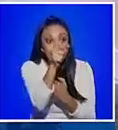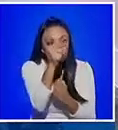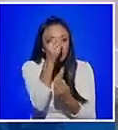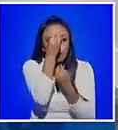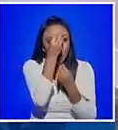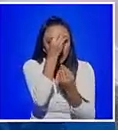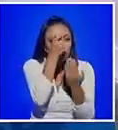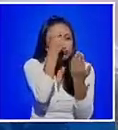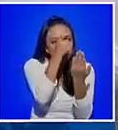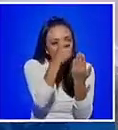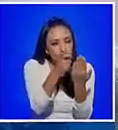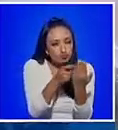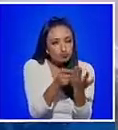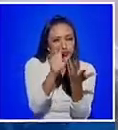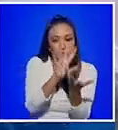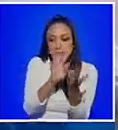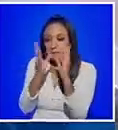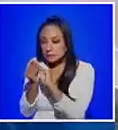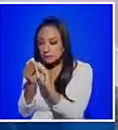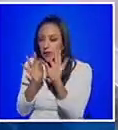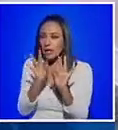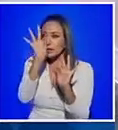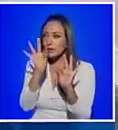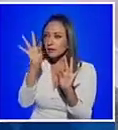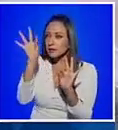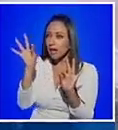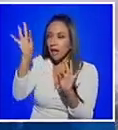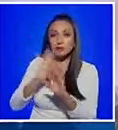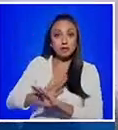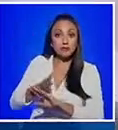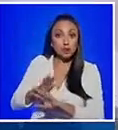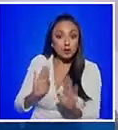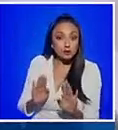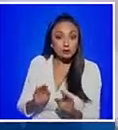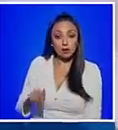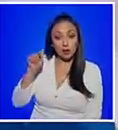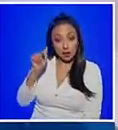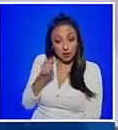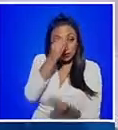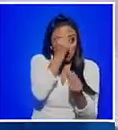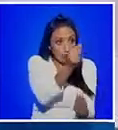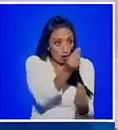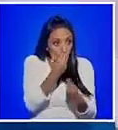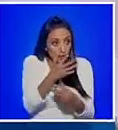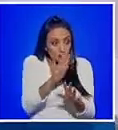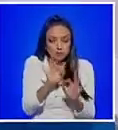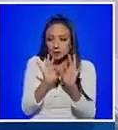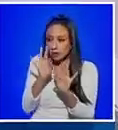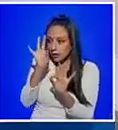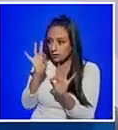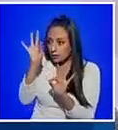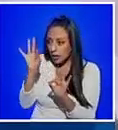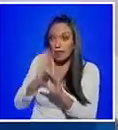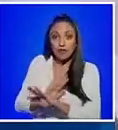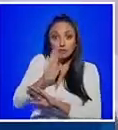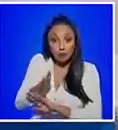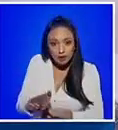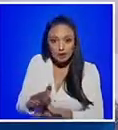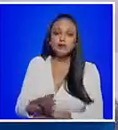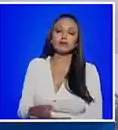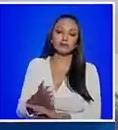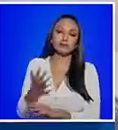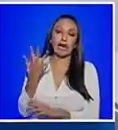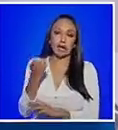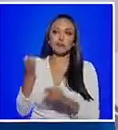son traducidos en indicadores de gestión, los cuales nosotros con estos indicadores de gestión vamos a poder hacer a través del Estado